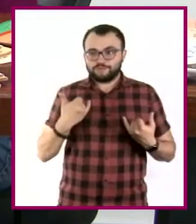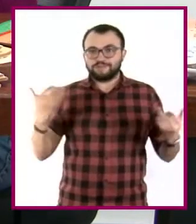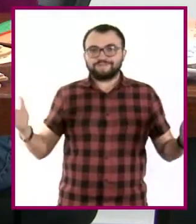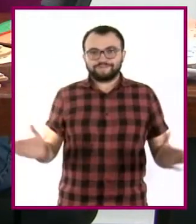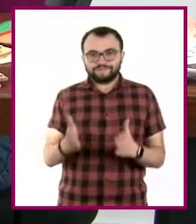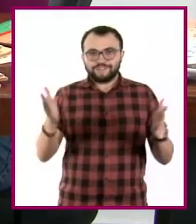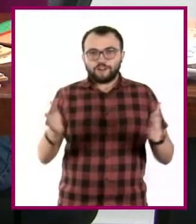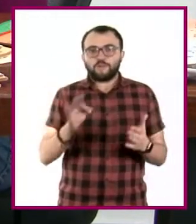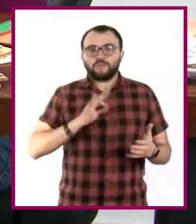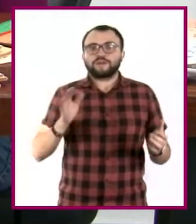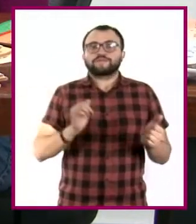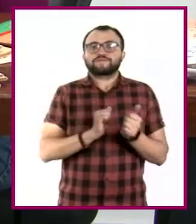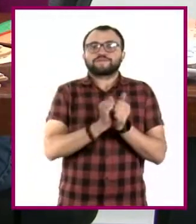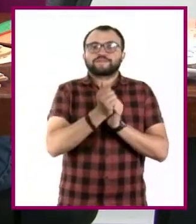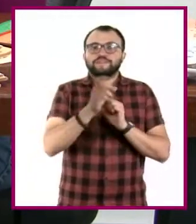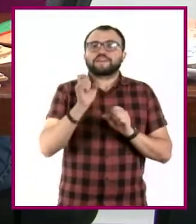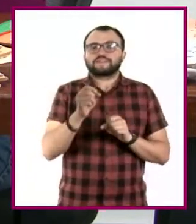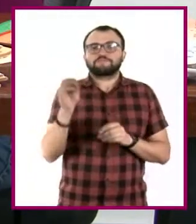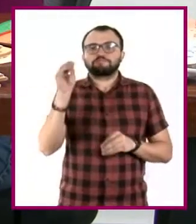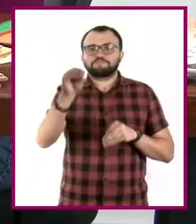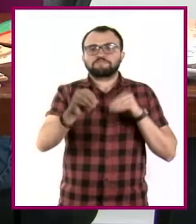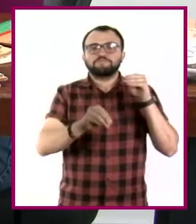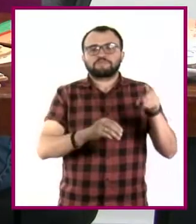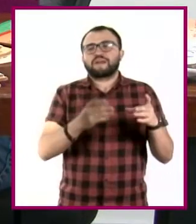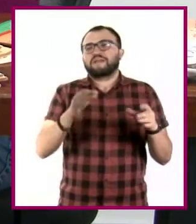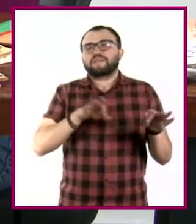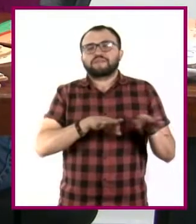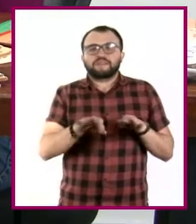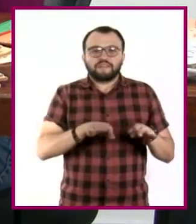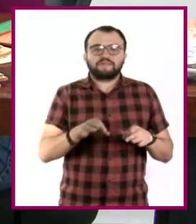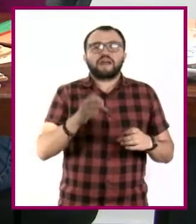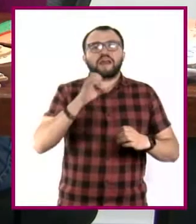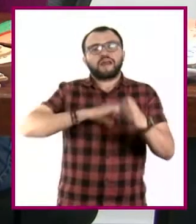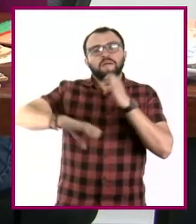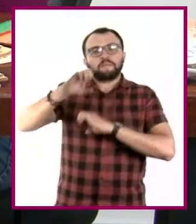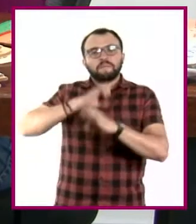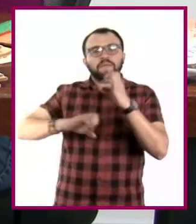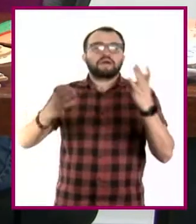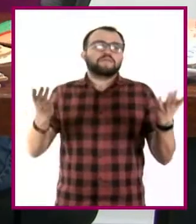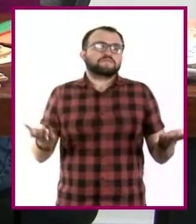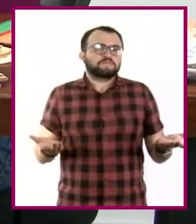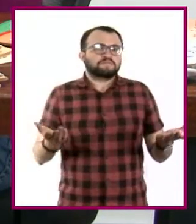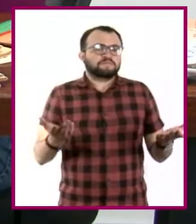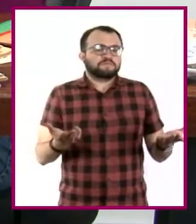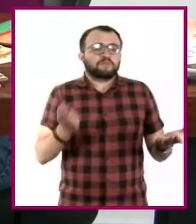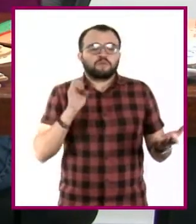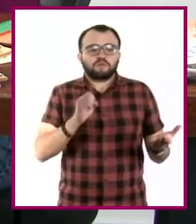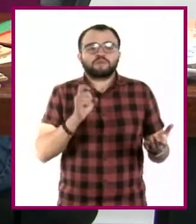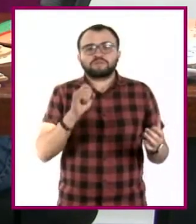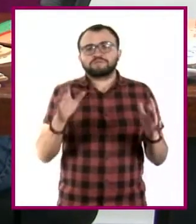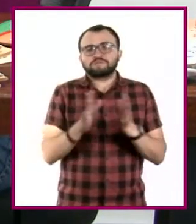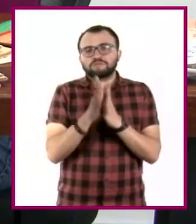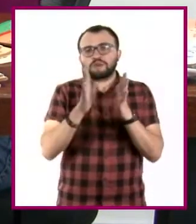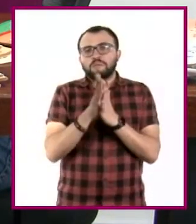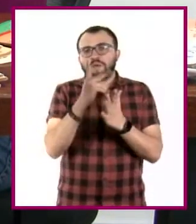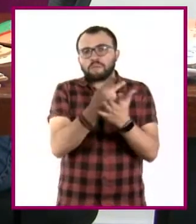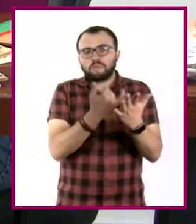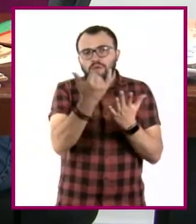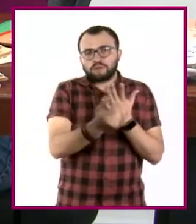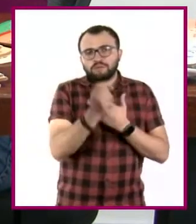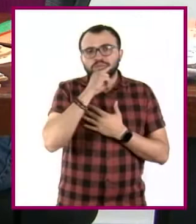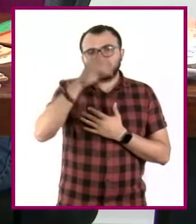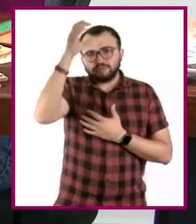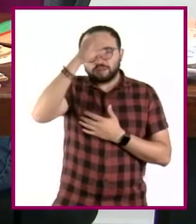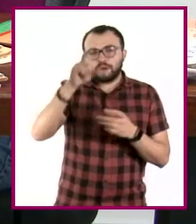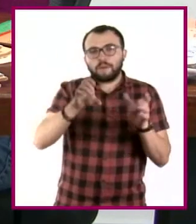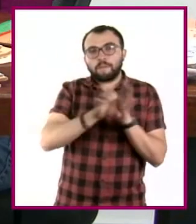pueda desempeñarse en diversos ámbitos, ya sea laboral, empresarial, incluso ser participante de algún proyecto científico, por